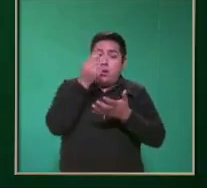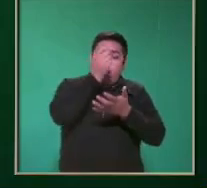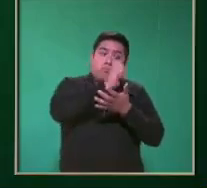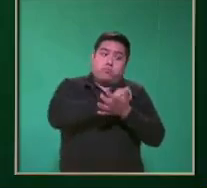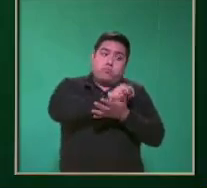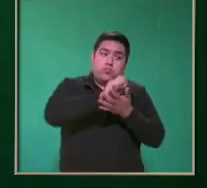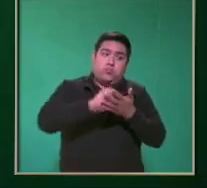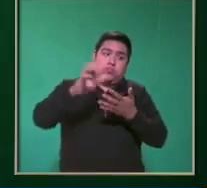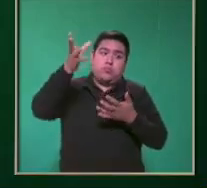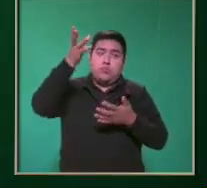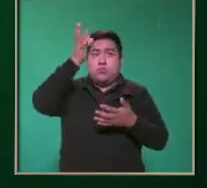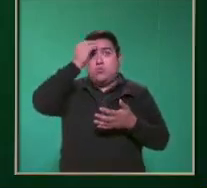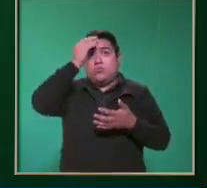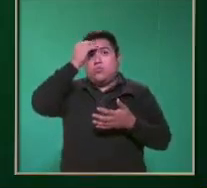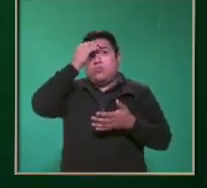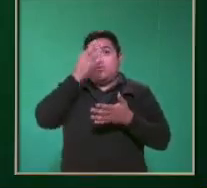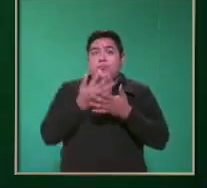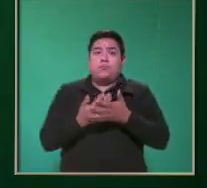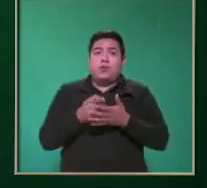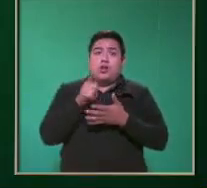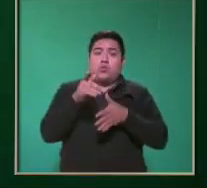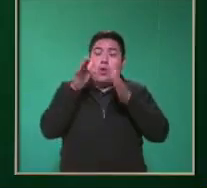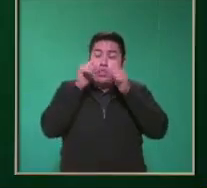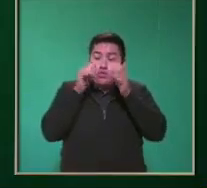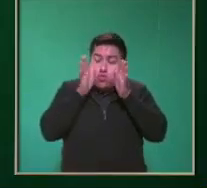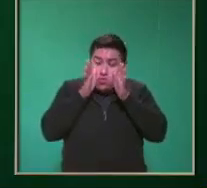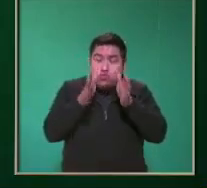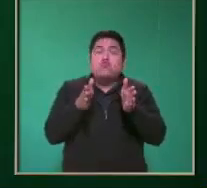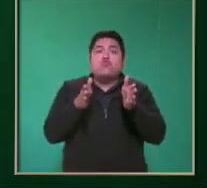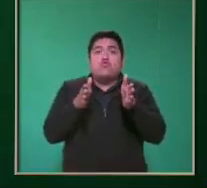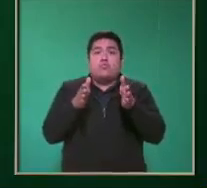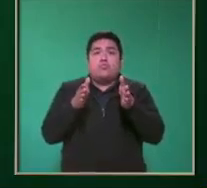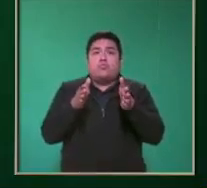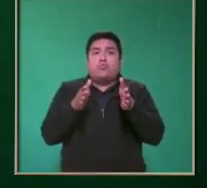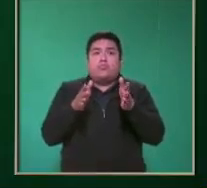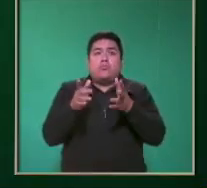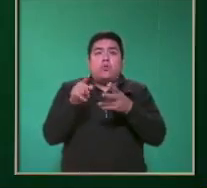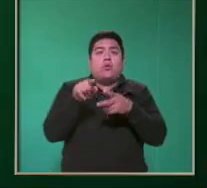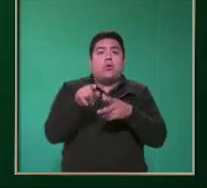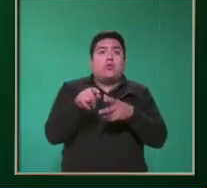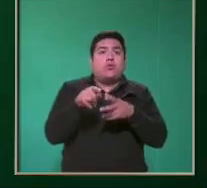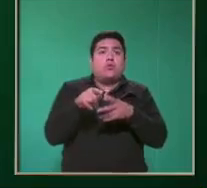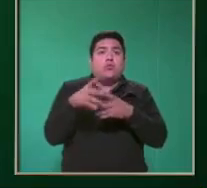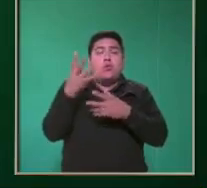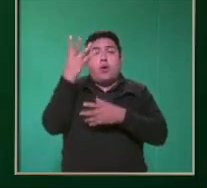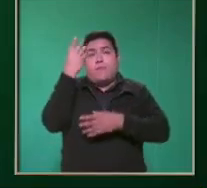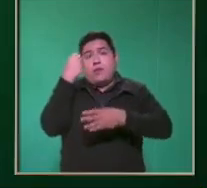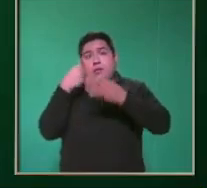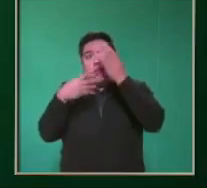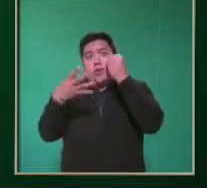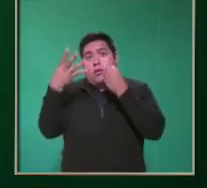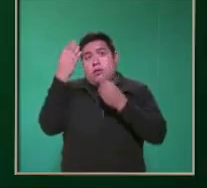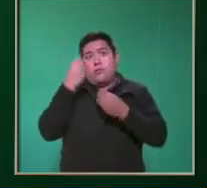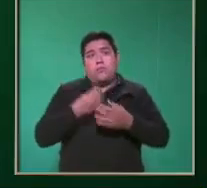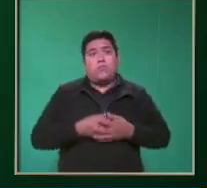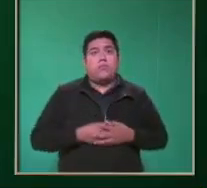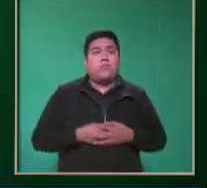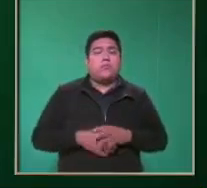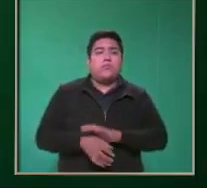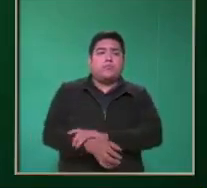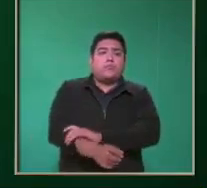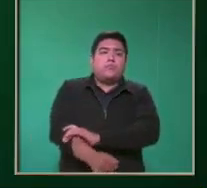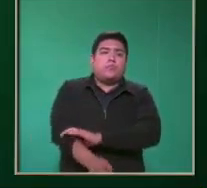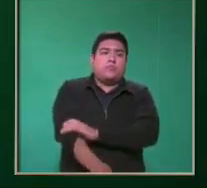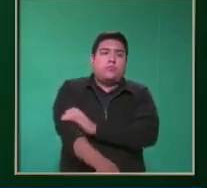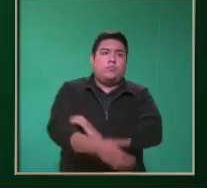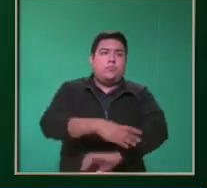ese aprendizaje esperado para que centres tu atención en lo que vamos a aprender en el día, en este caso,